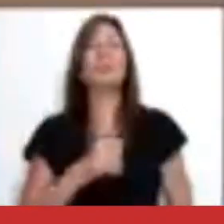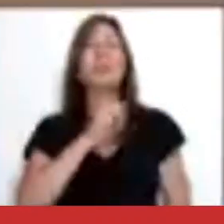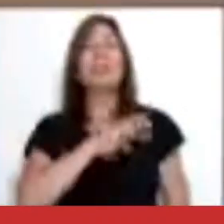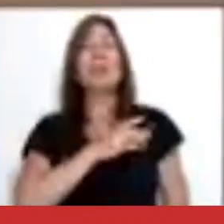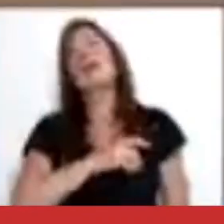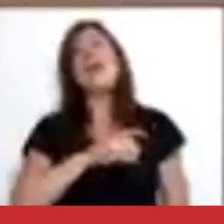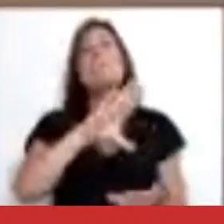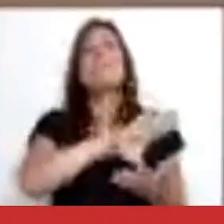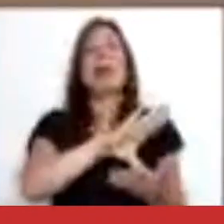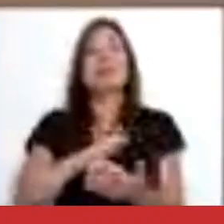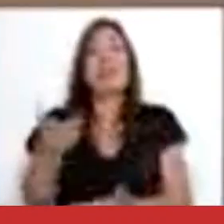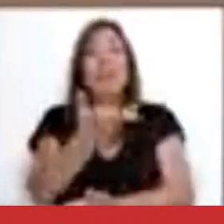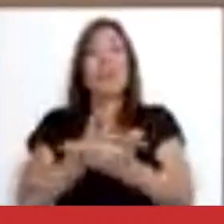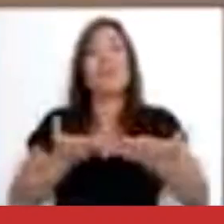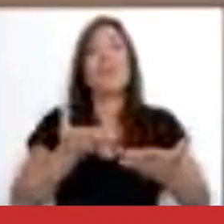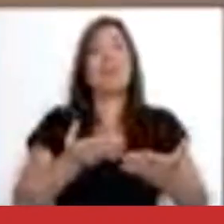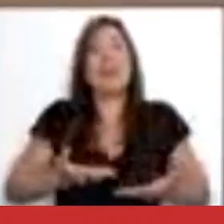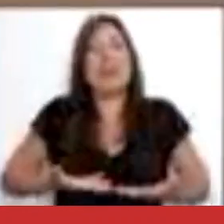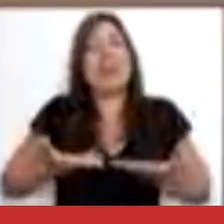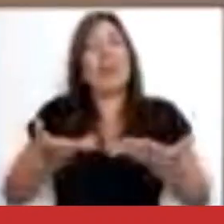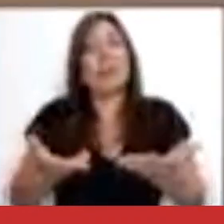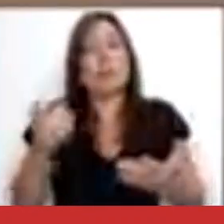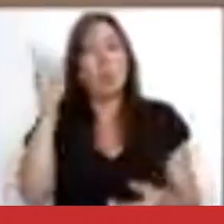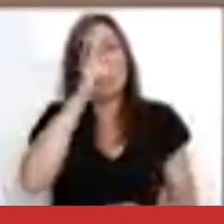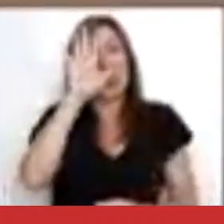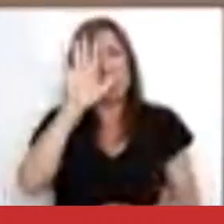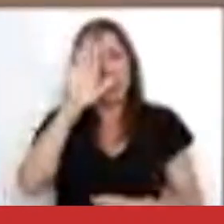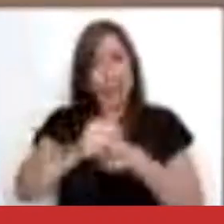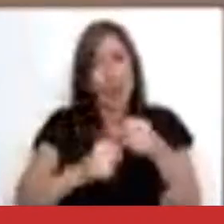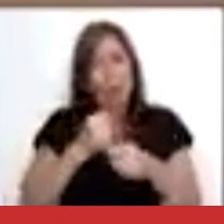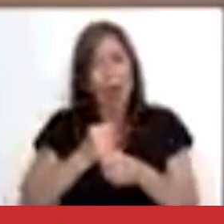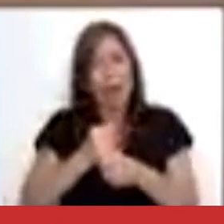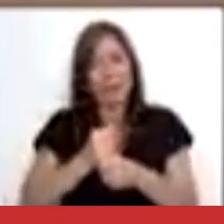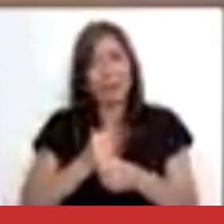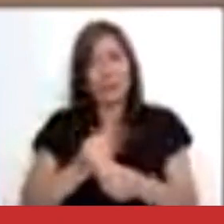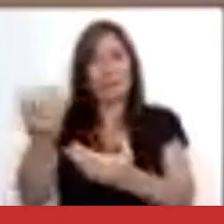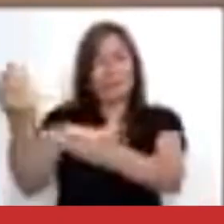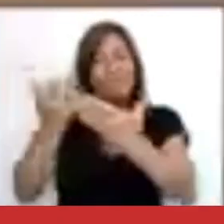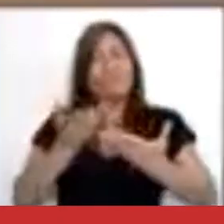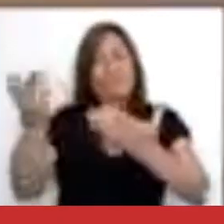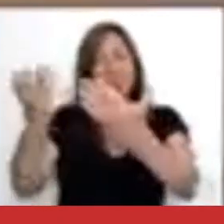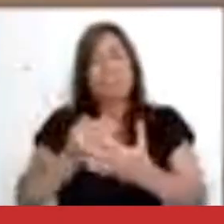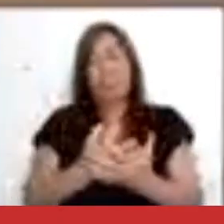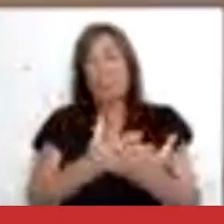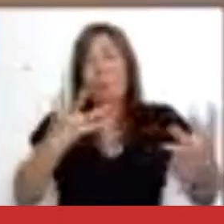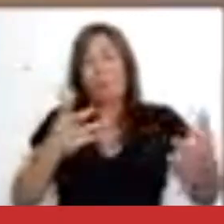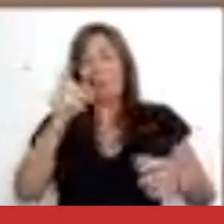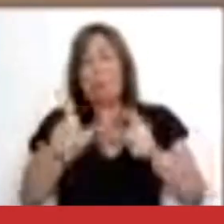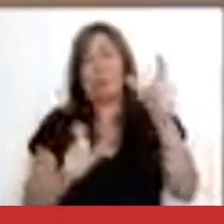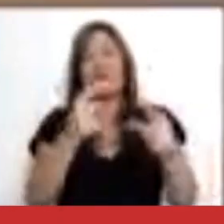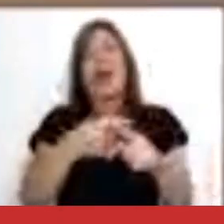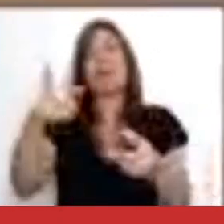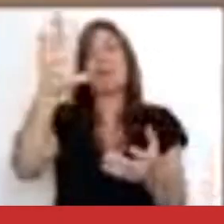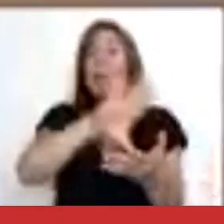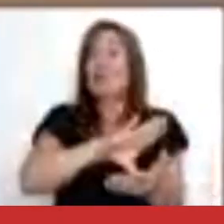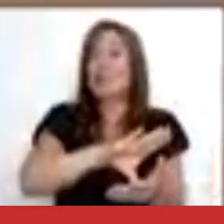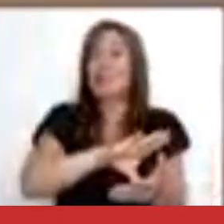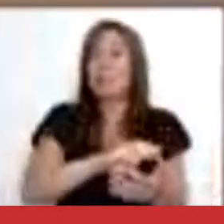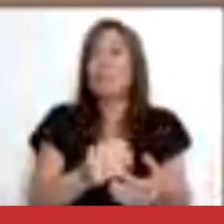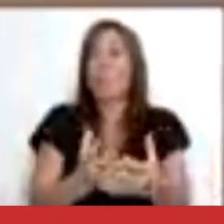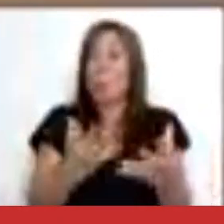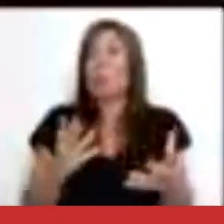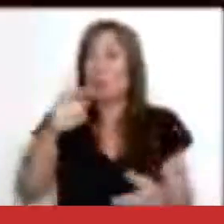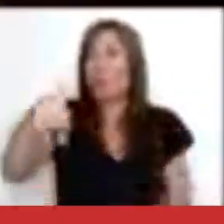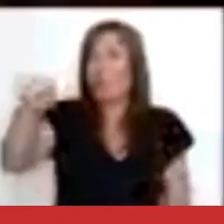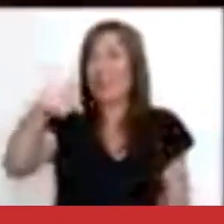Chile es un país diverso y generoso que durante los últimos 5 años ha recibido cientos de miles de inmigrantes. Muchos de